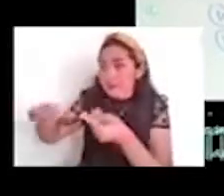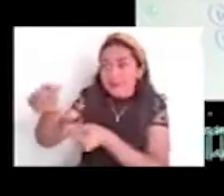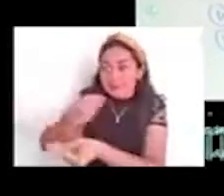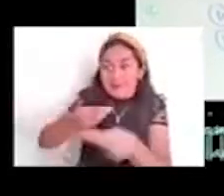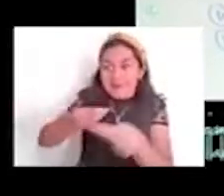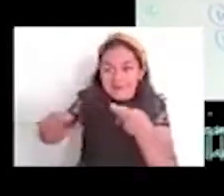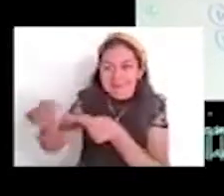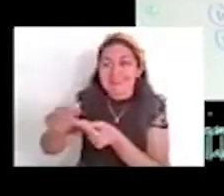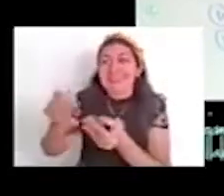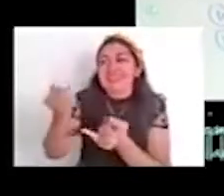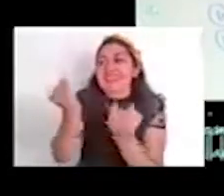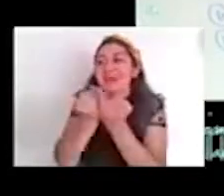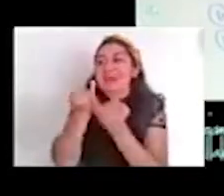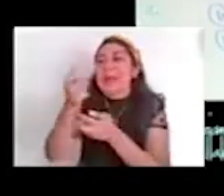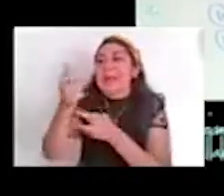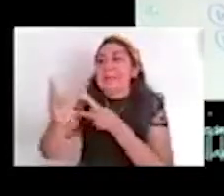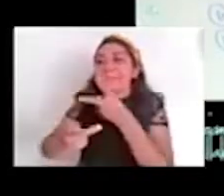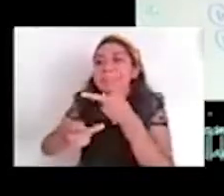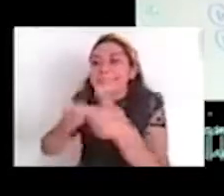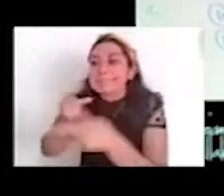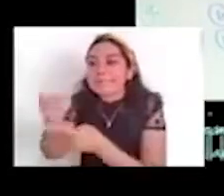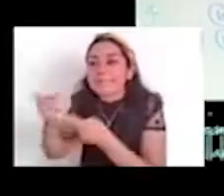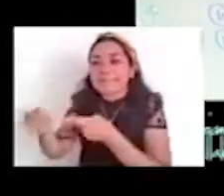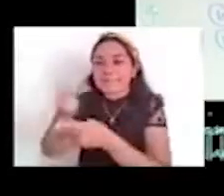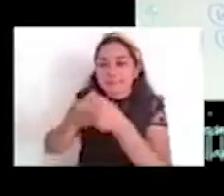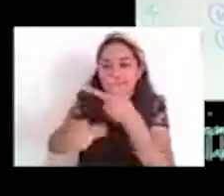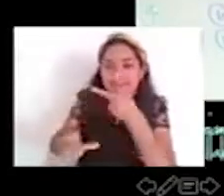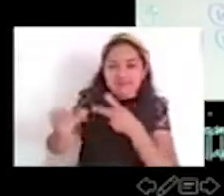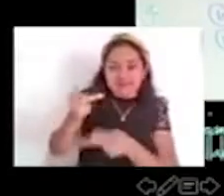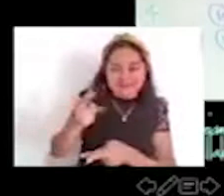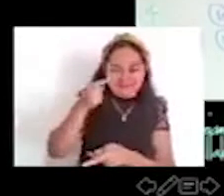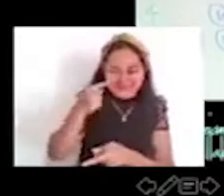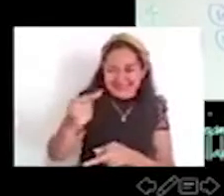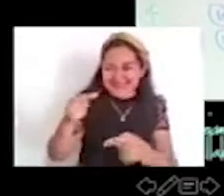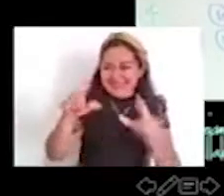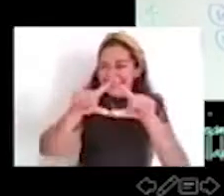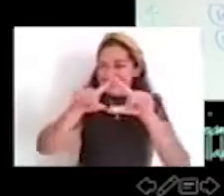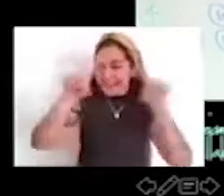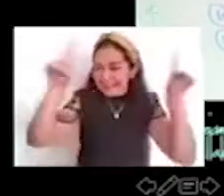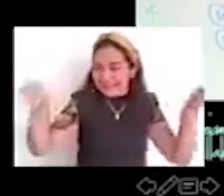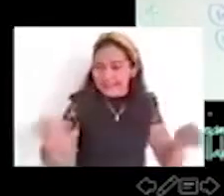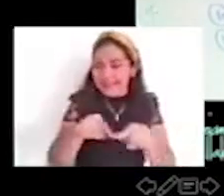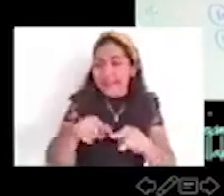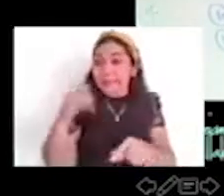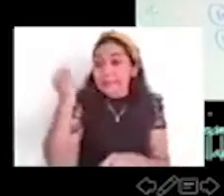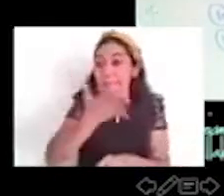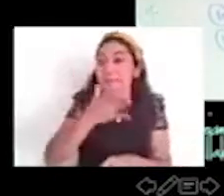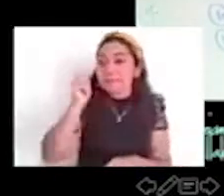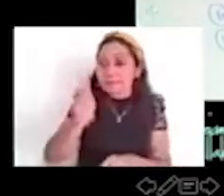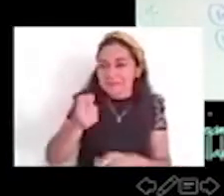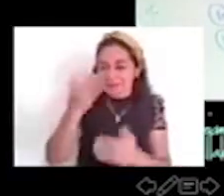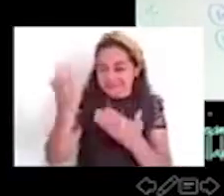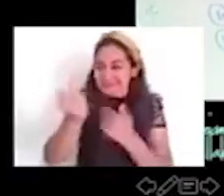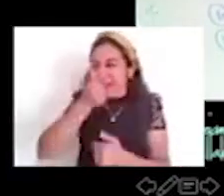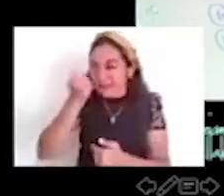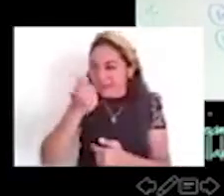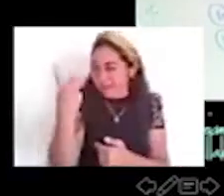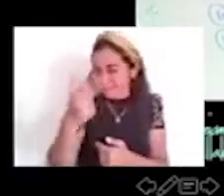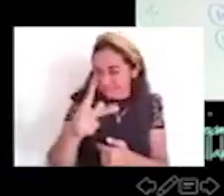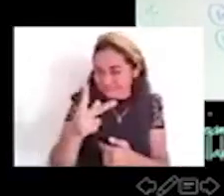la ENA que tengo con mis estudiantes aquí. Está el Tlatoani, la serpiente de obsidiana, según